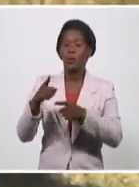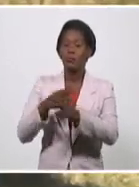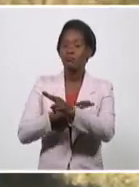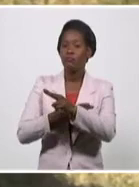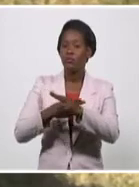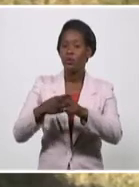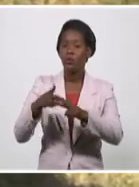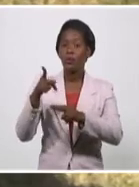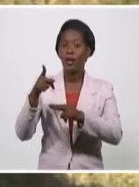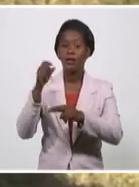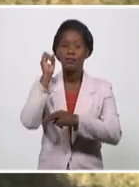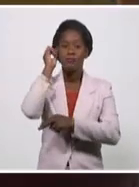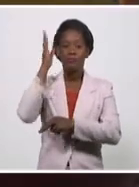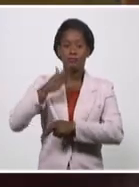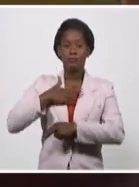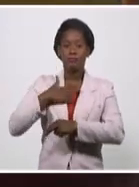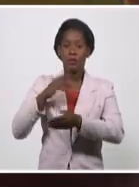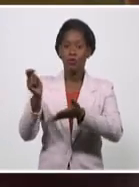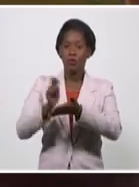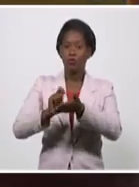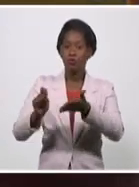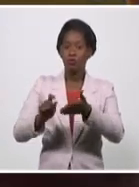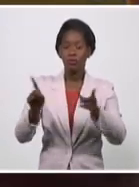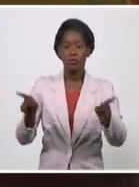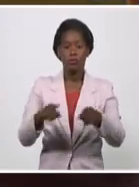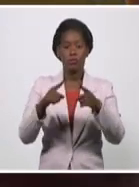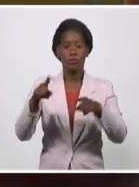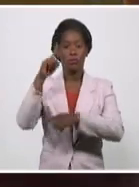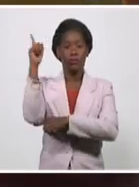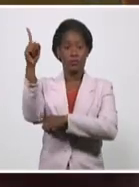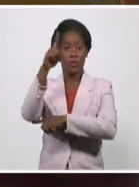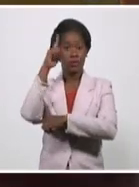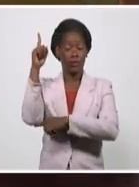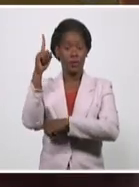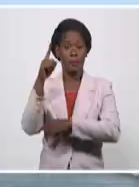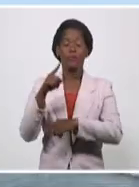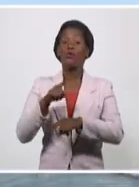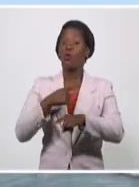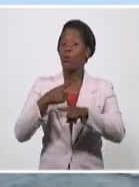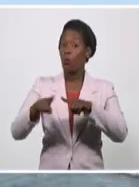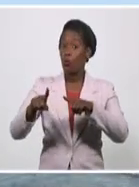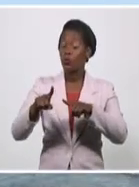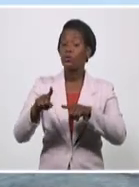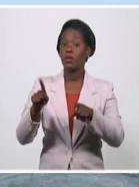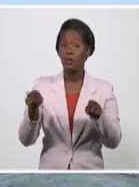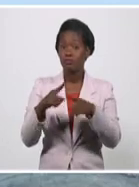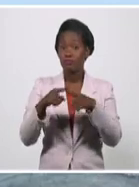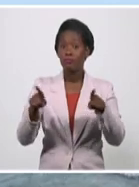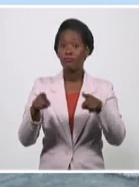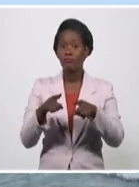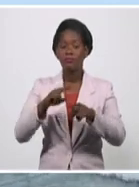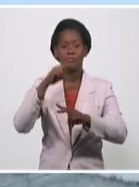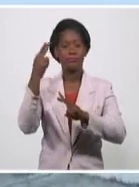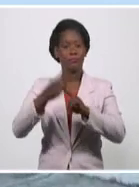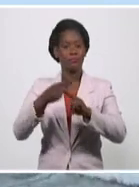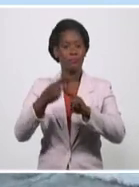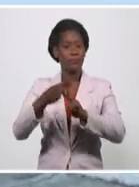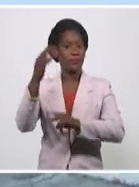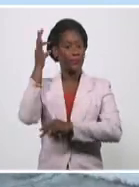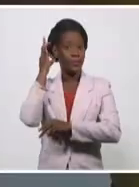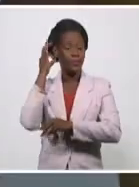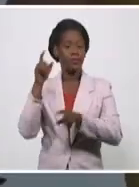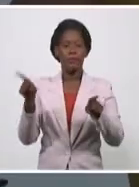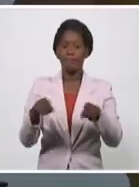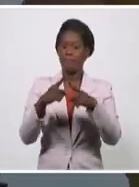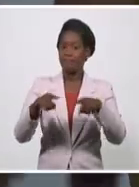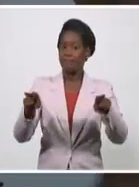legó. Autor de la letra La Bayamesa, devenido en himno nacional de Cuba el 20 de octubre de